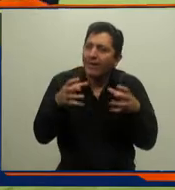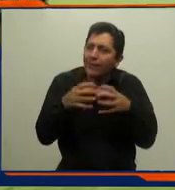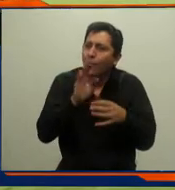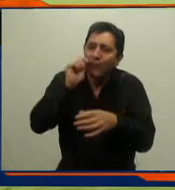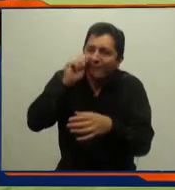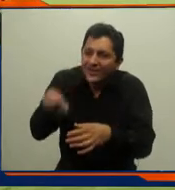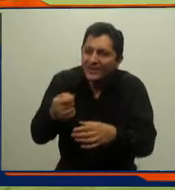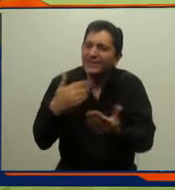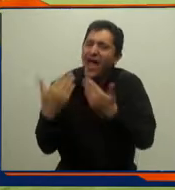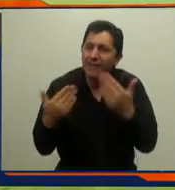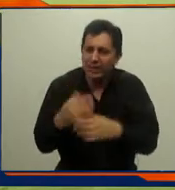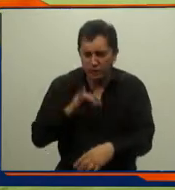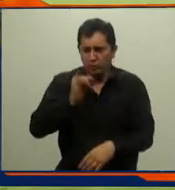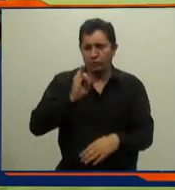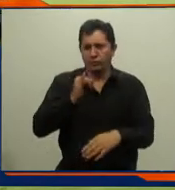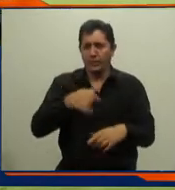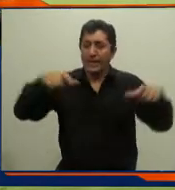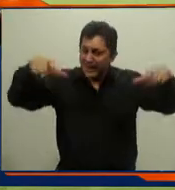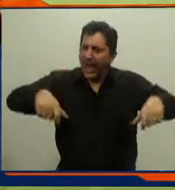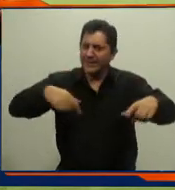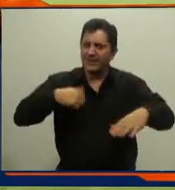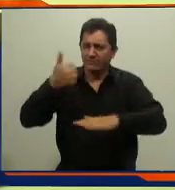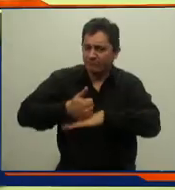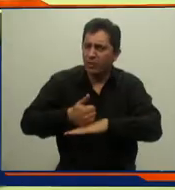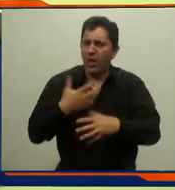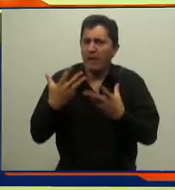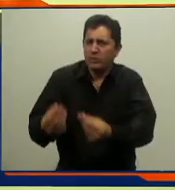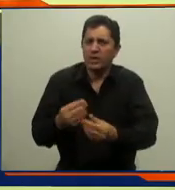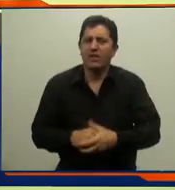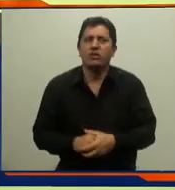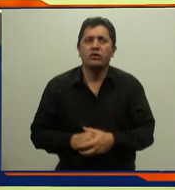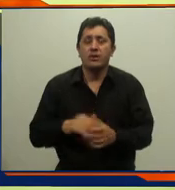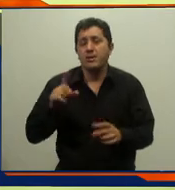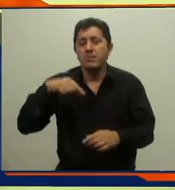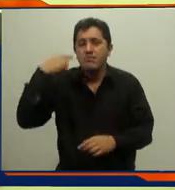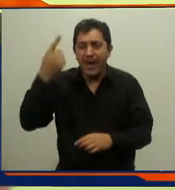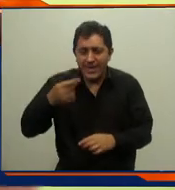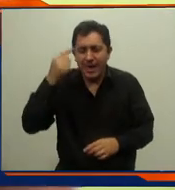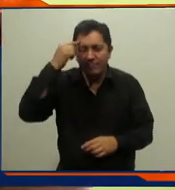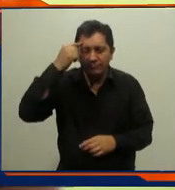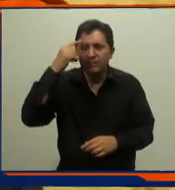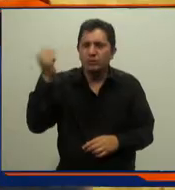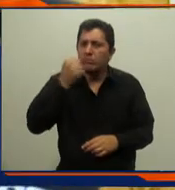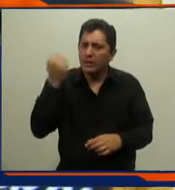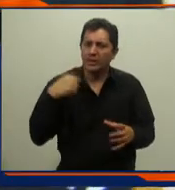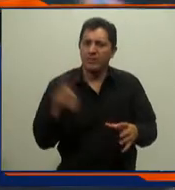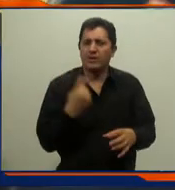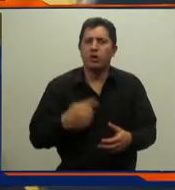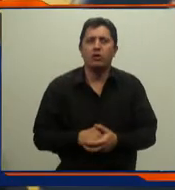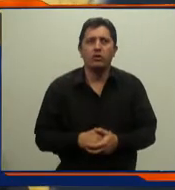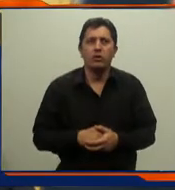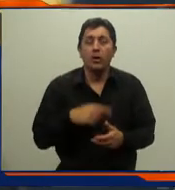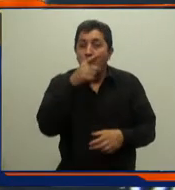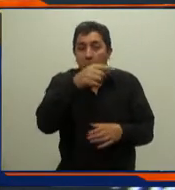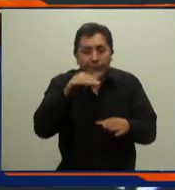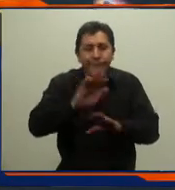el grupo? ¿Vas a charlar? Sí, voy a estar ahí en el campo con el equipo apoyándolo y en el día de mañana, que es muy importante para todos nosotros. ¿Y cómo lo imaginas vos? Porque tu baja